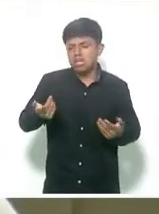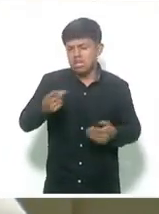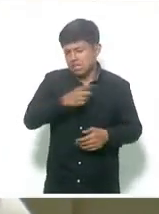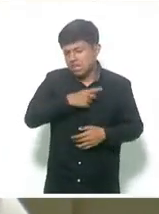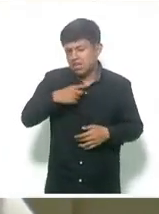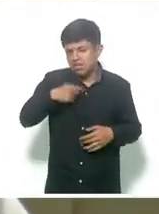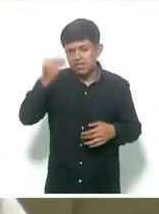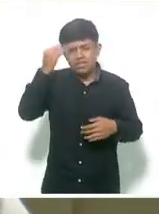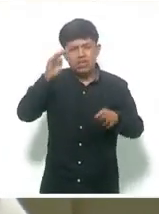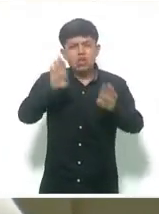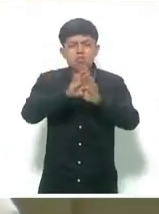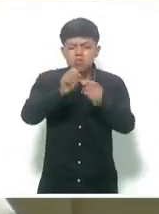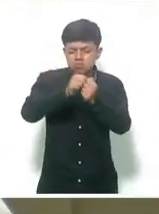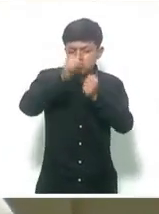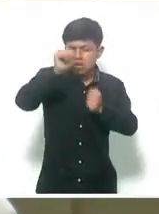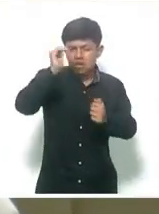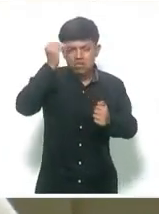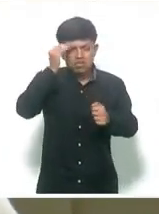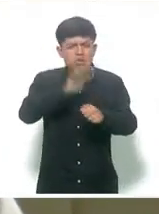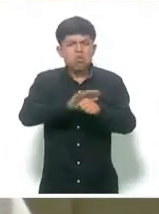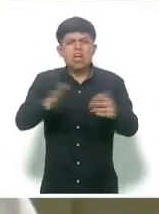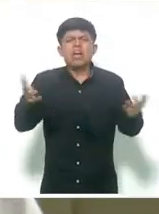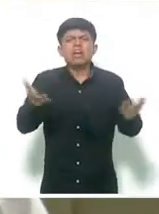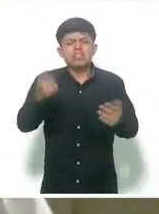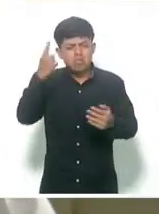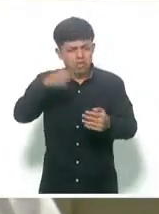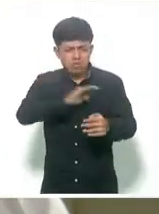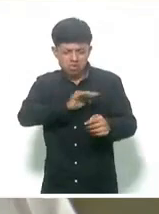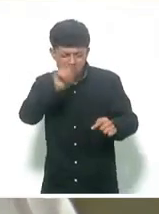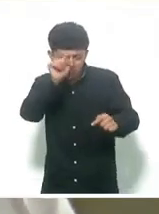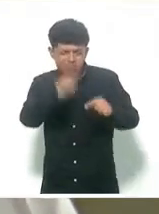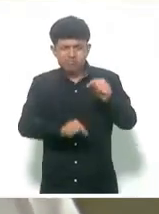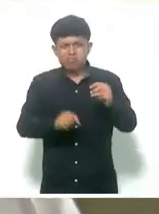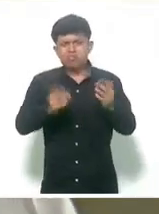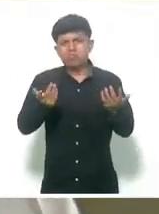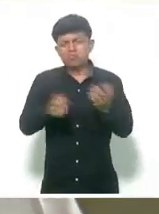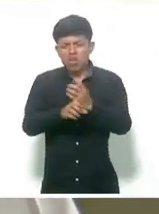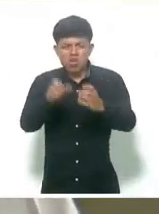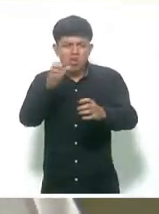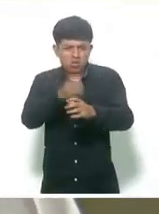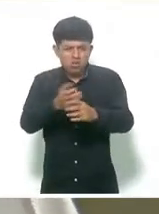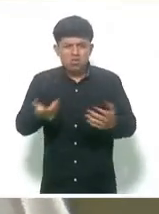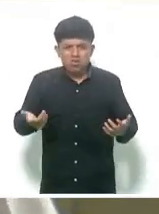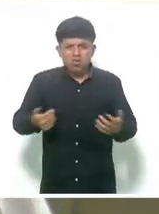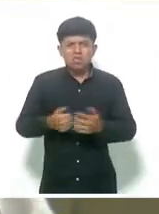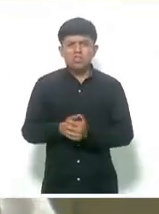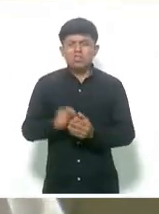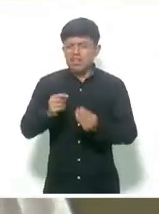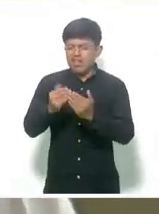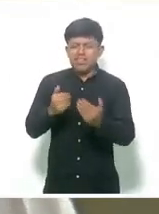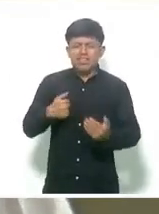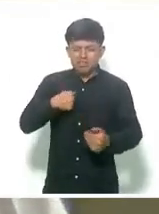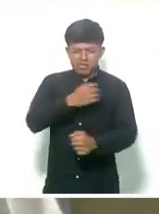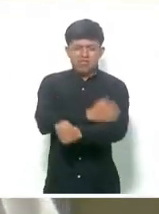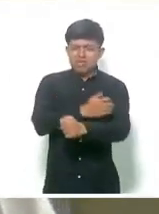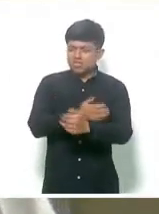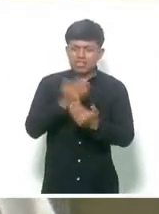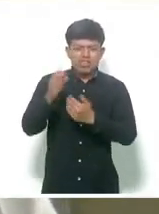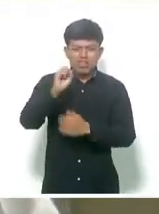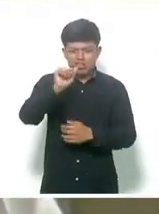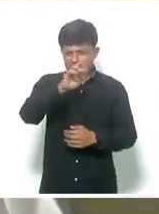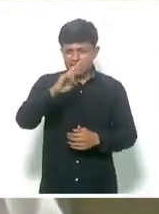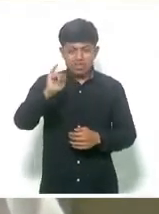conocer Qué se puede hacer para tratar de evitar porque también va ya lo decía mi compañero Óscar y y y muy